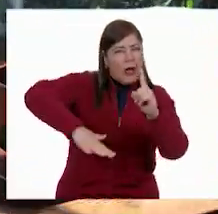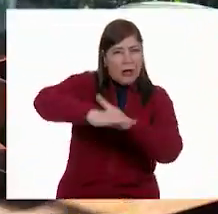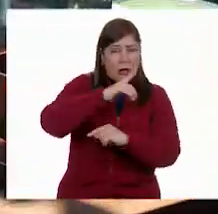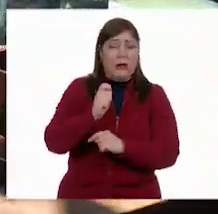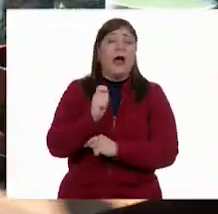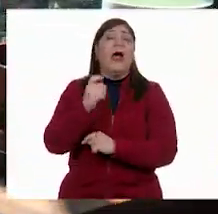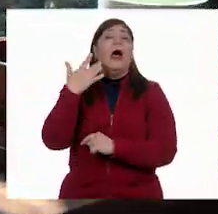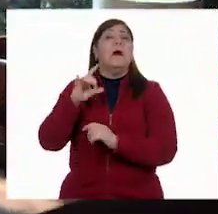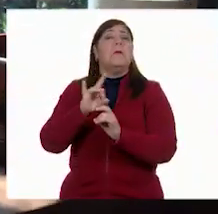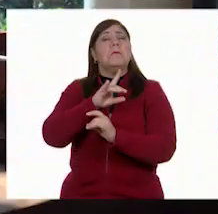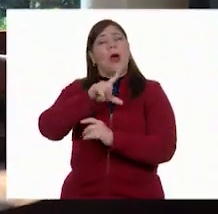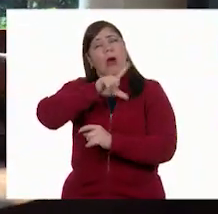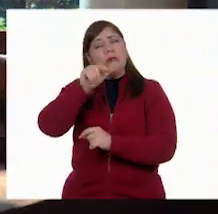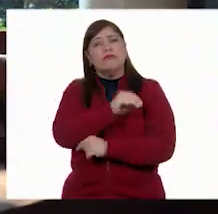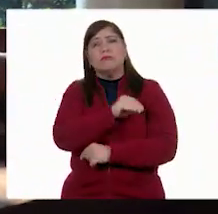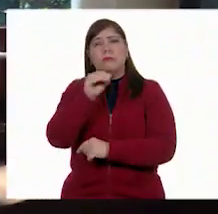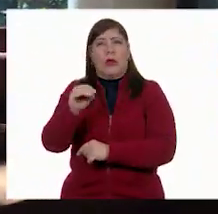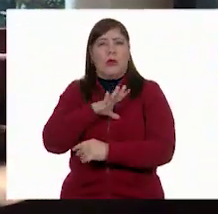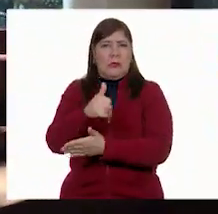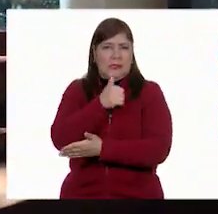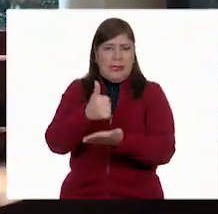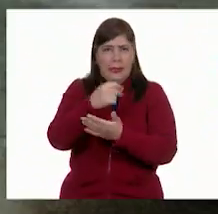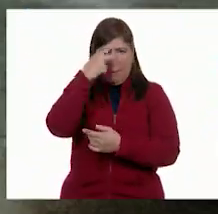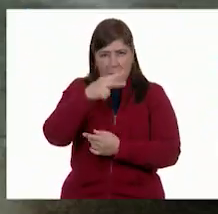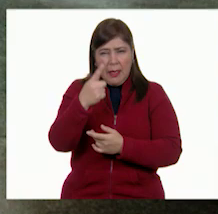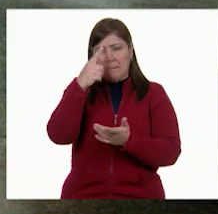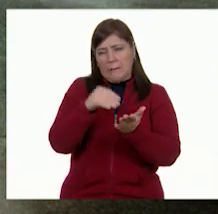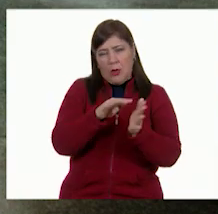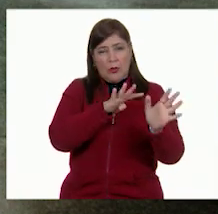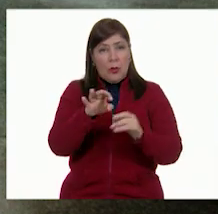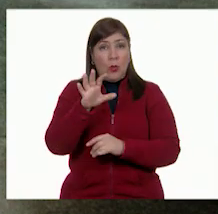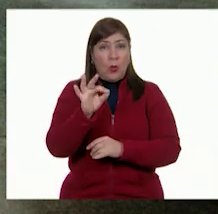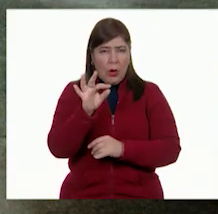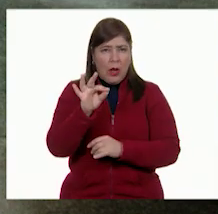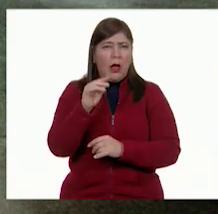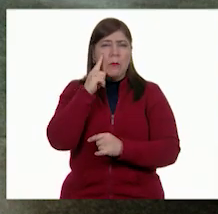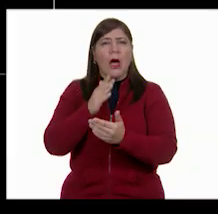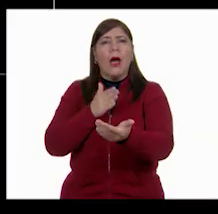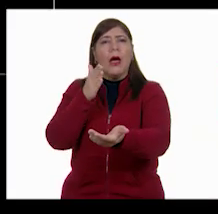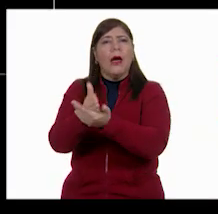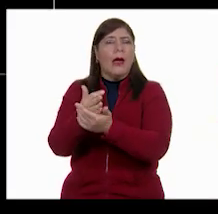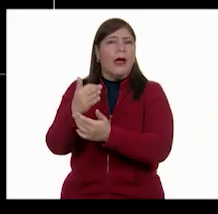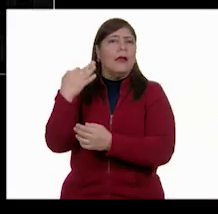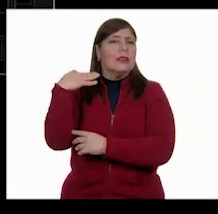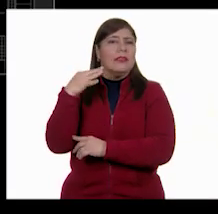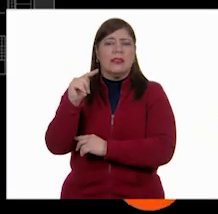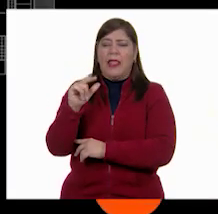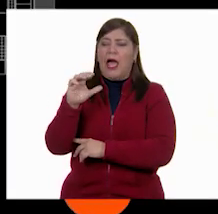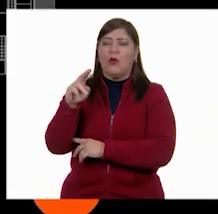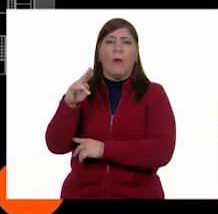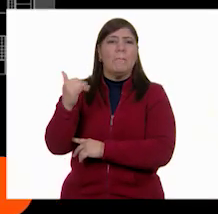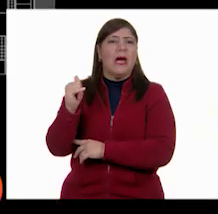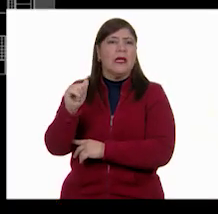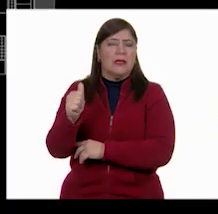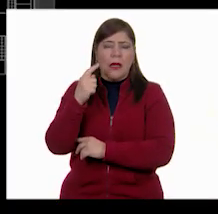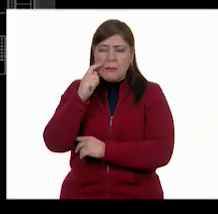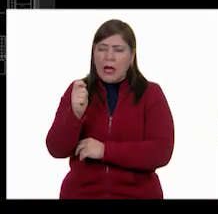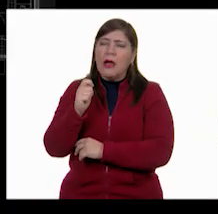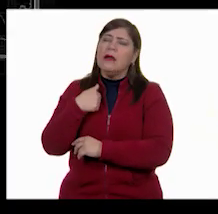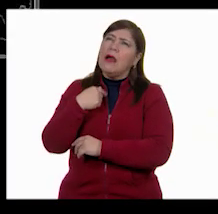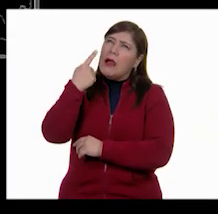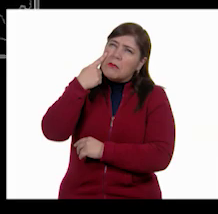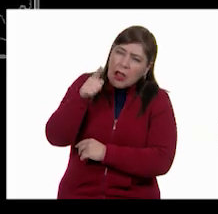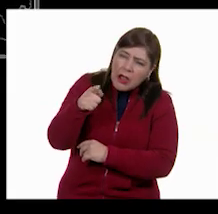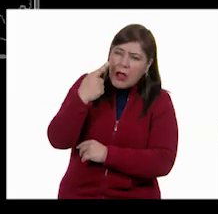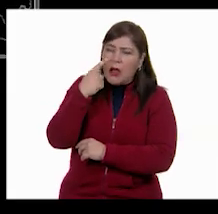Residente ya en la Ciudad de México, en la década del 40, visitó el barrio de Tacubaya, en busca de una casa donde le podían vender